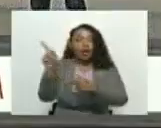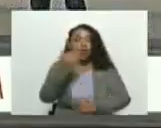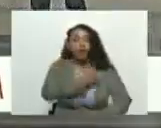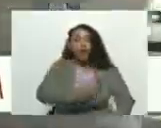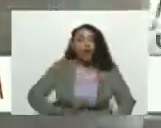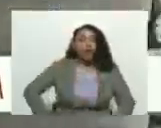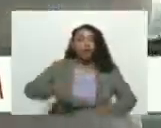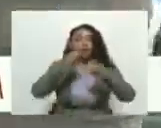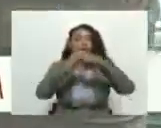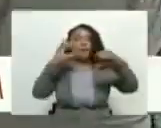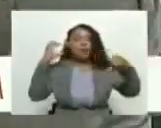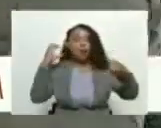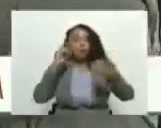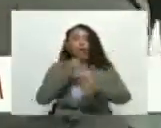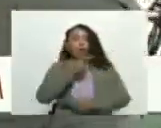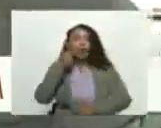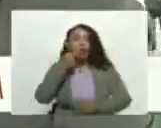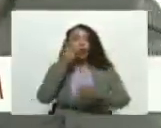la unidad